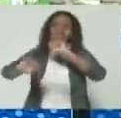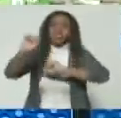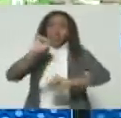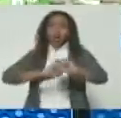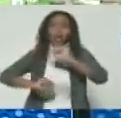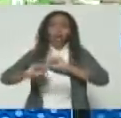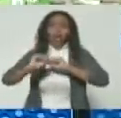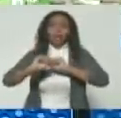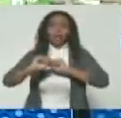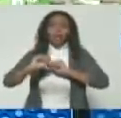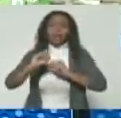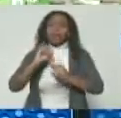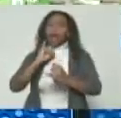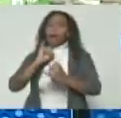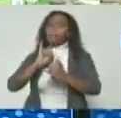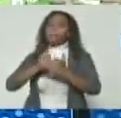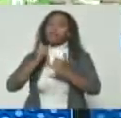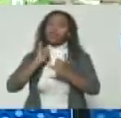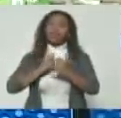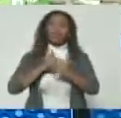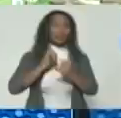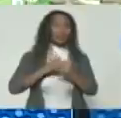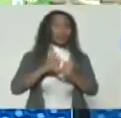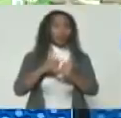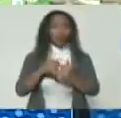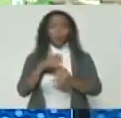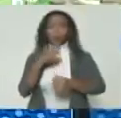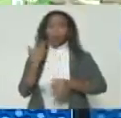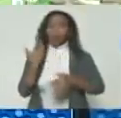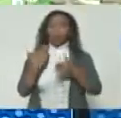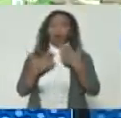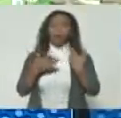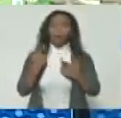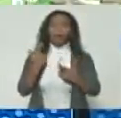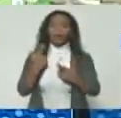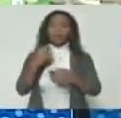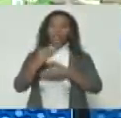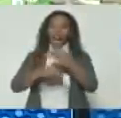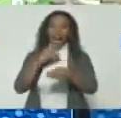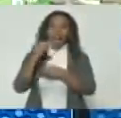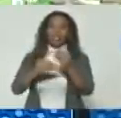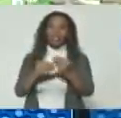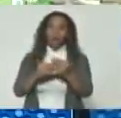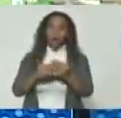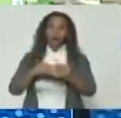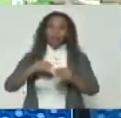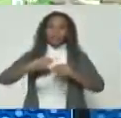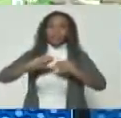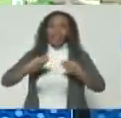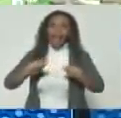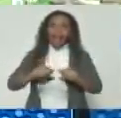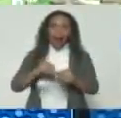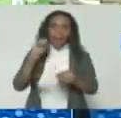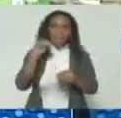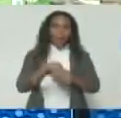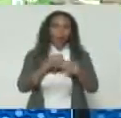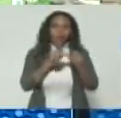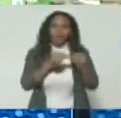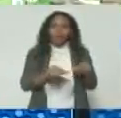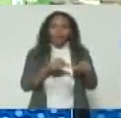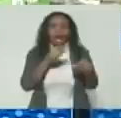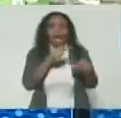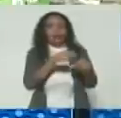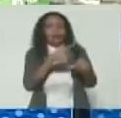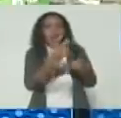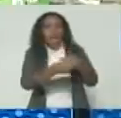de apellidotes, de alcurnia, que han engordado tierras durante siglos, que le quitaron a